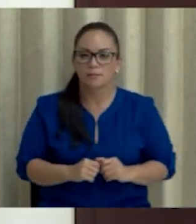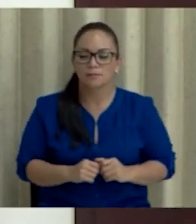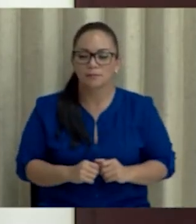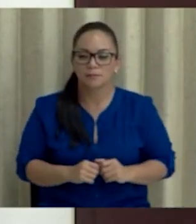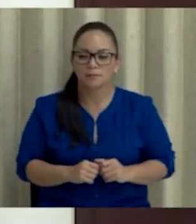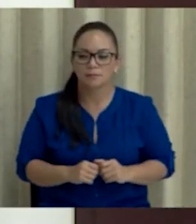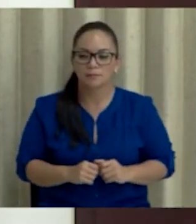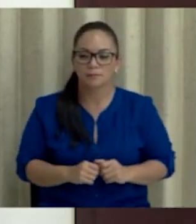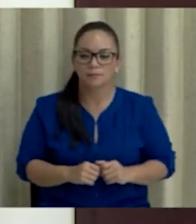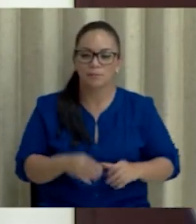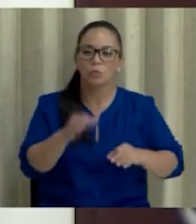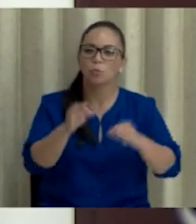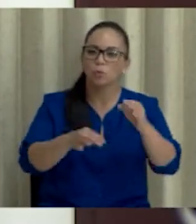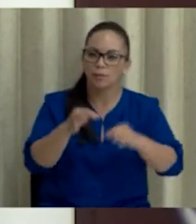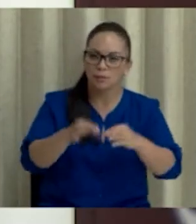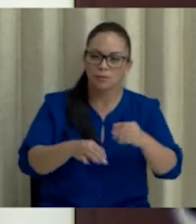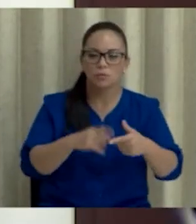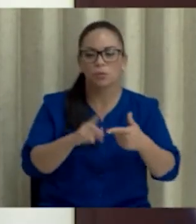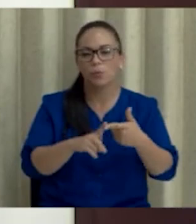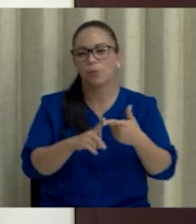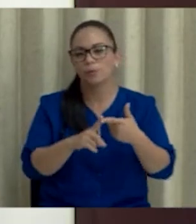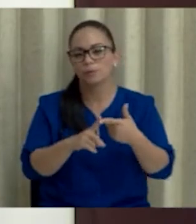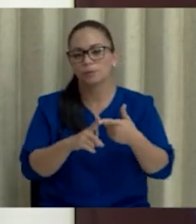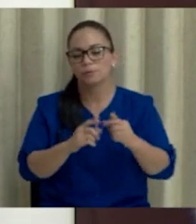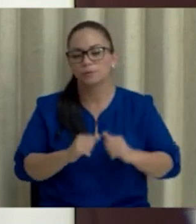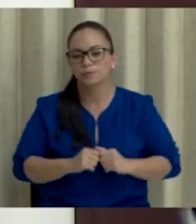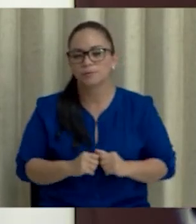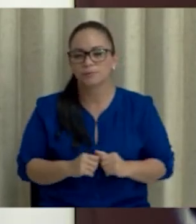de la jurisdicción,